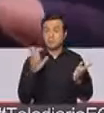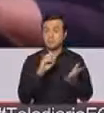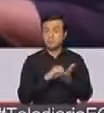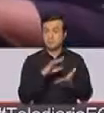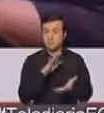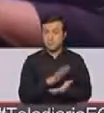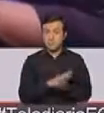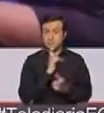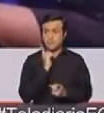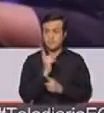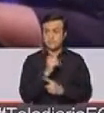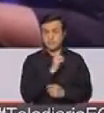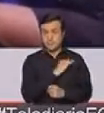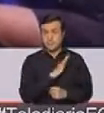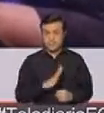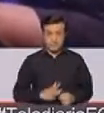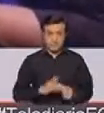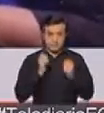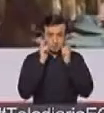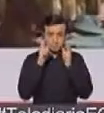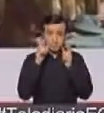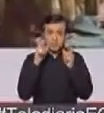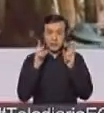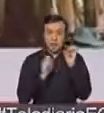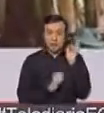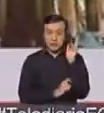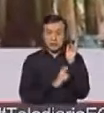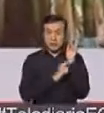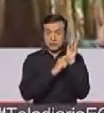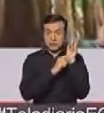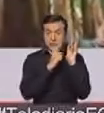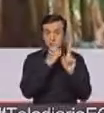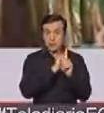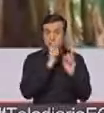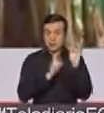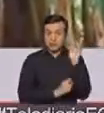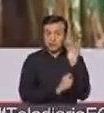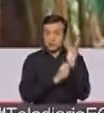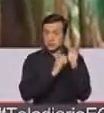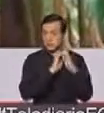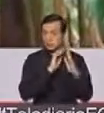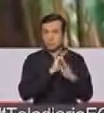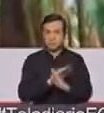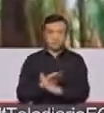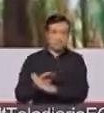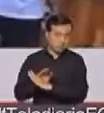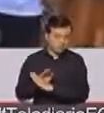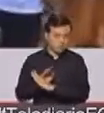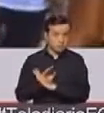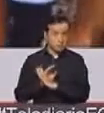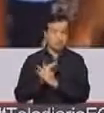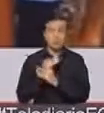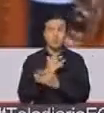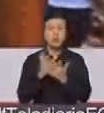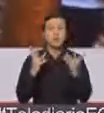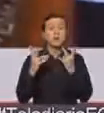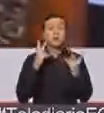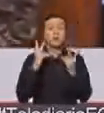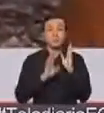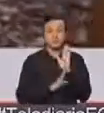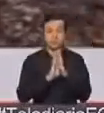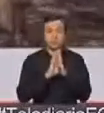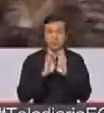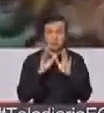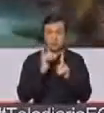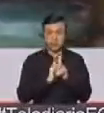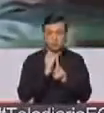implementadas para prevenir el ingreso del hongo fusarium en raza 4, que ataca las plantaciones de banano, y se mencionaron las proyecciones de crecimiento del